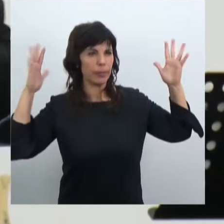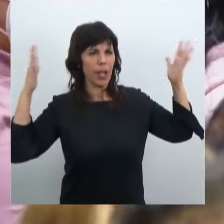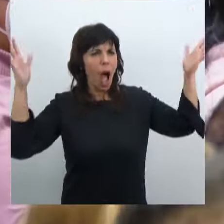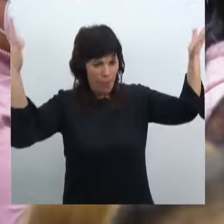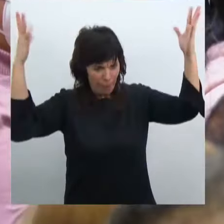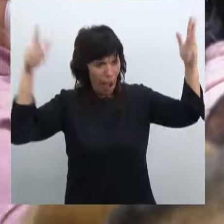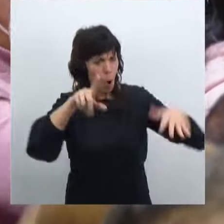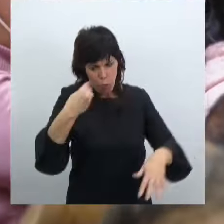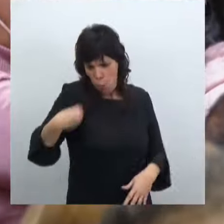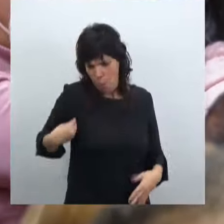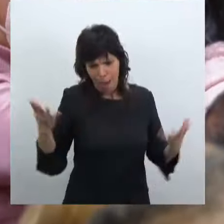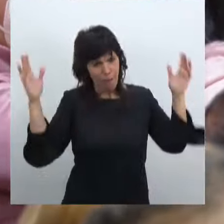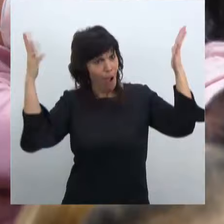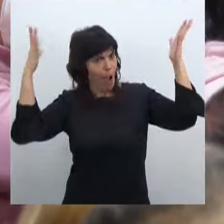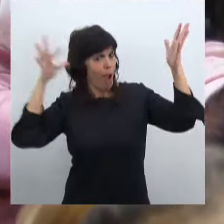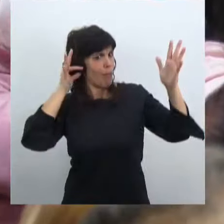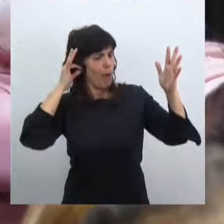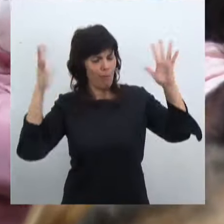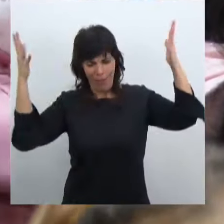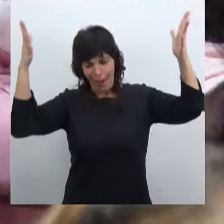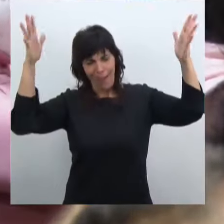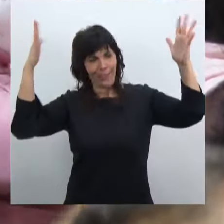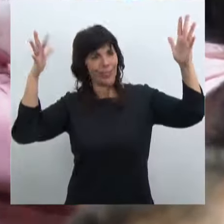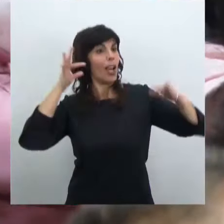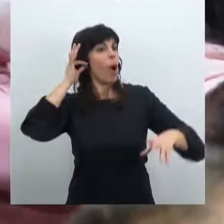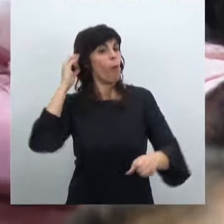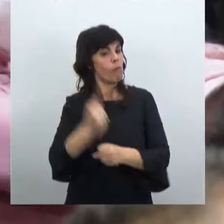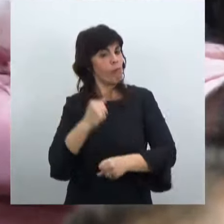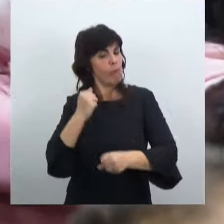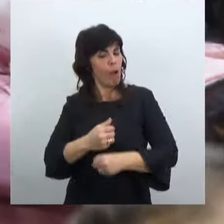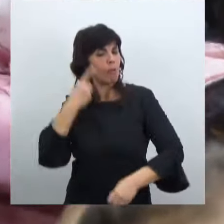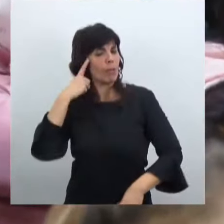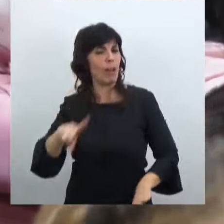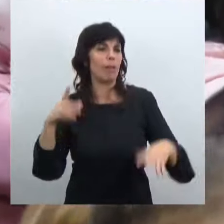Apláudete tú mismo, vamos, apláudete tú mismo. Las mujeres saben trabajar.